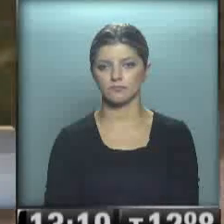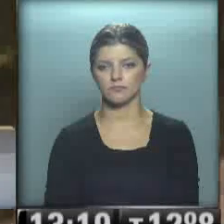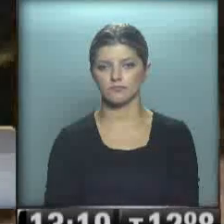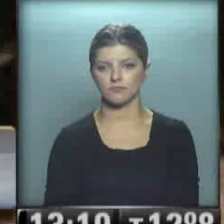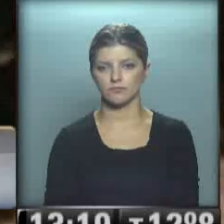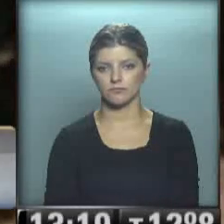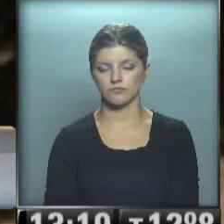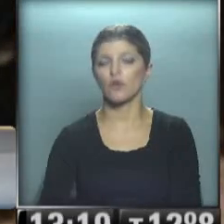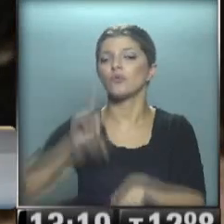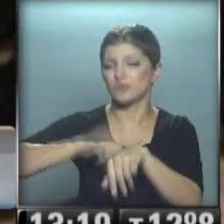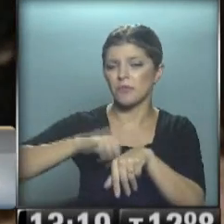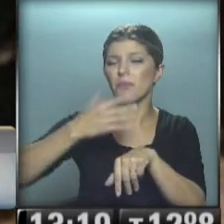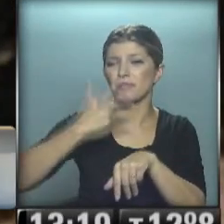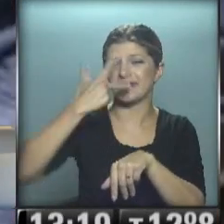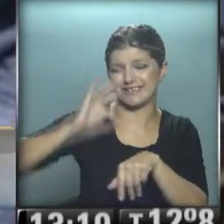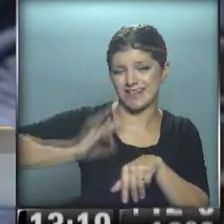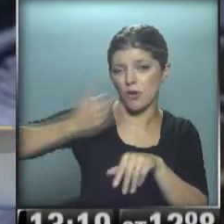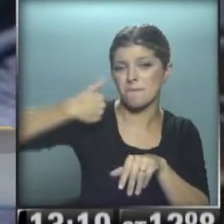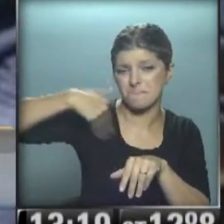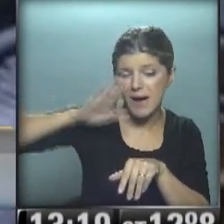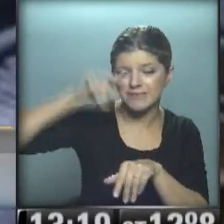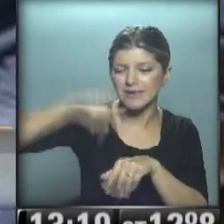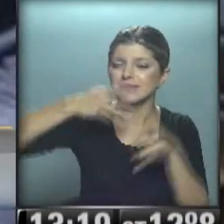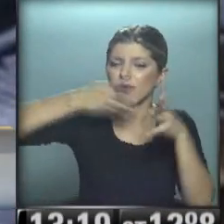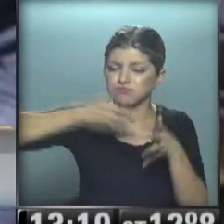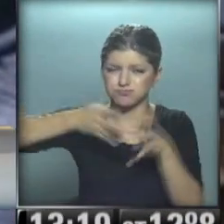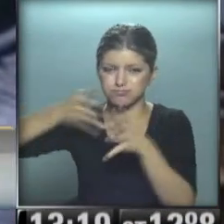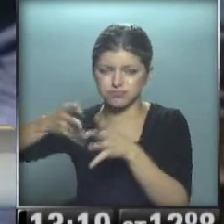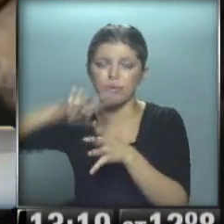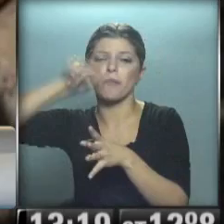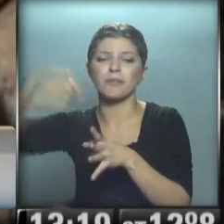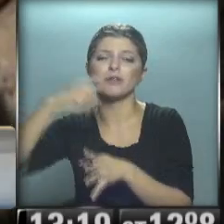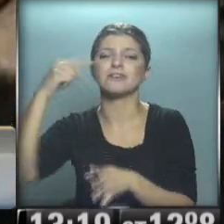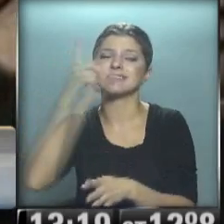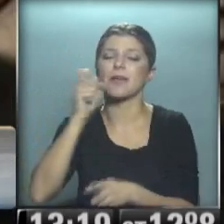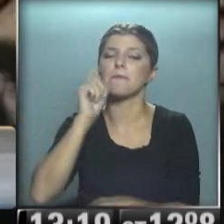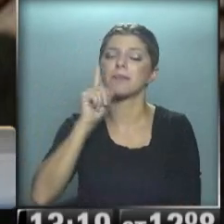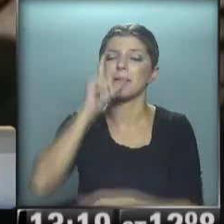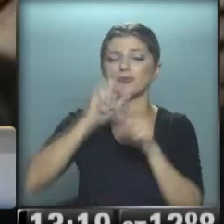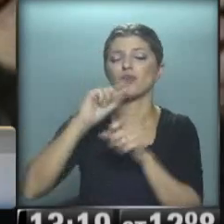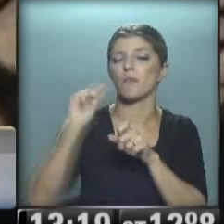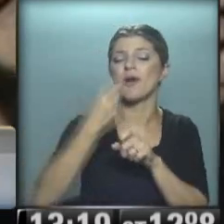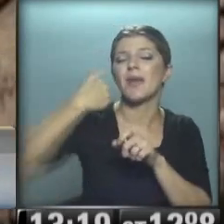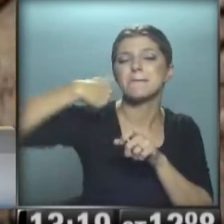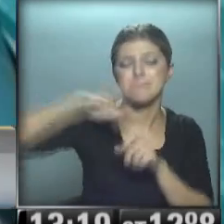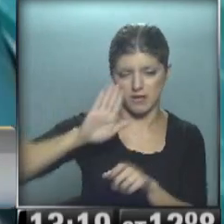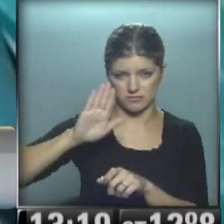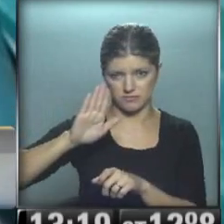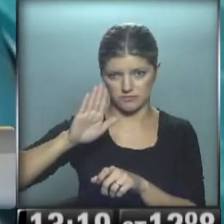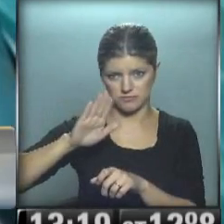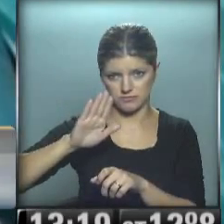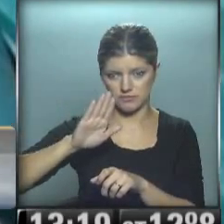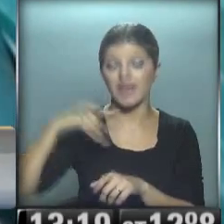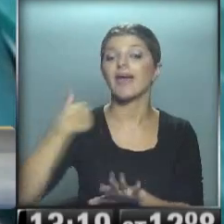Con una duración de más de 3 años, la Guerra de Bosnia causó más de 100.000 víctimas fatales documentadas, en su